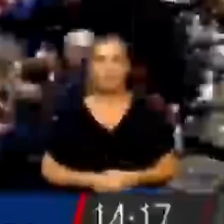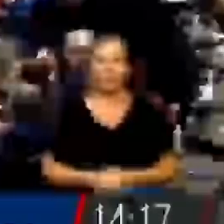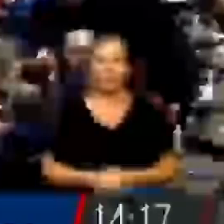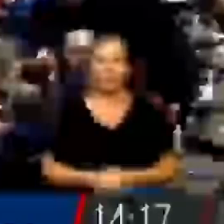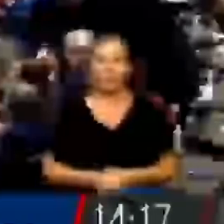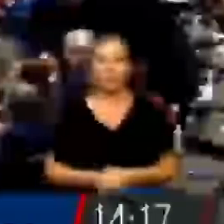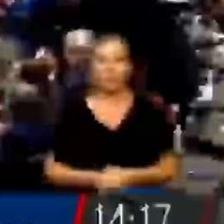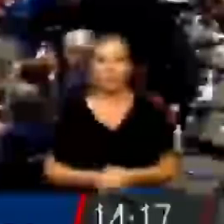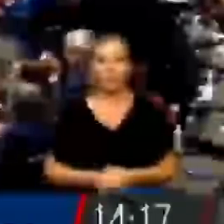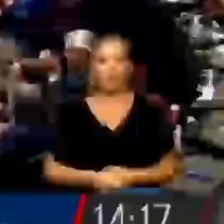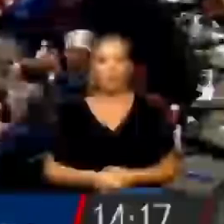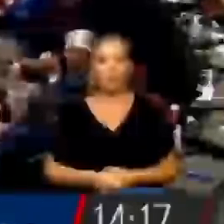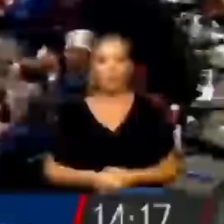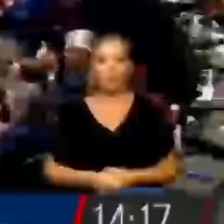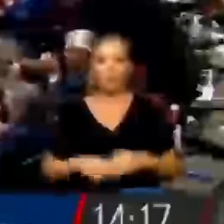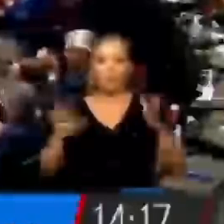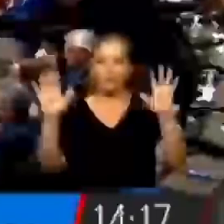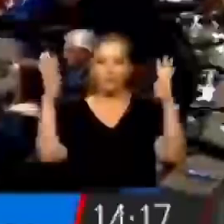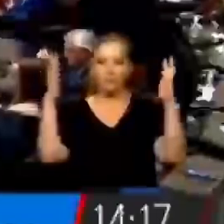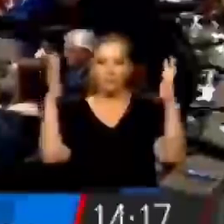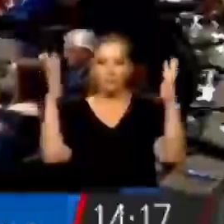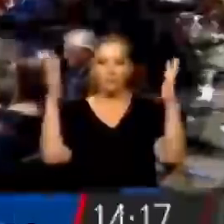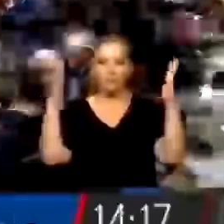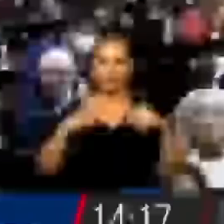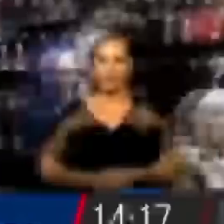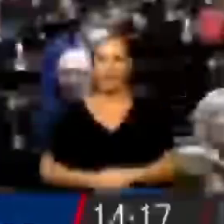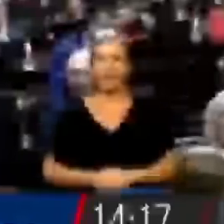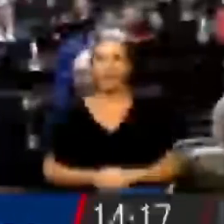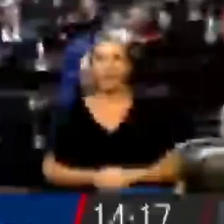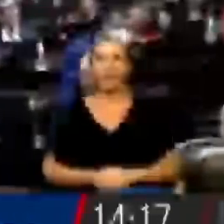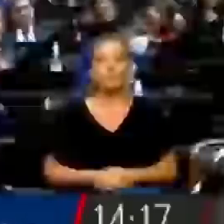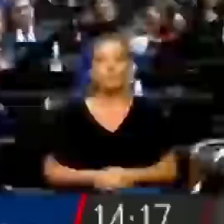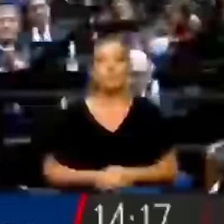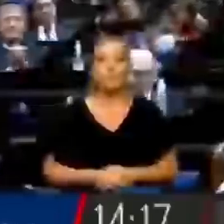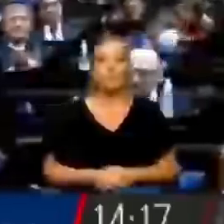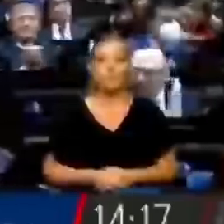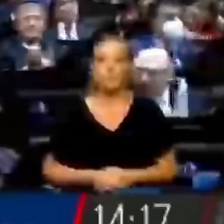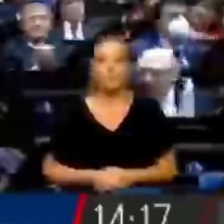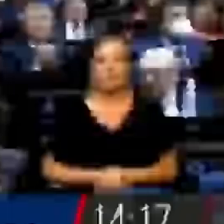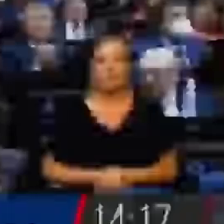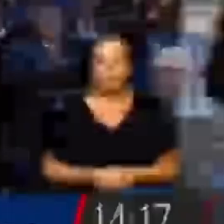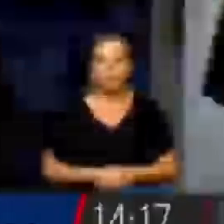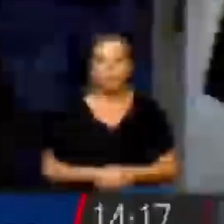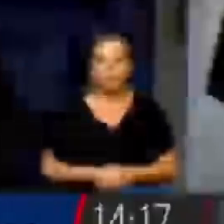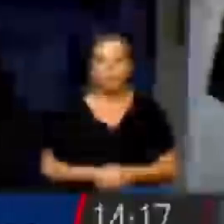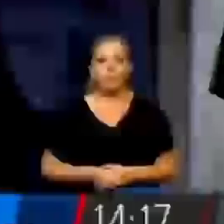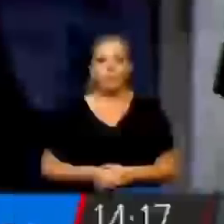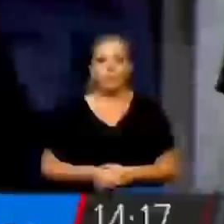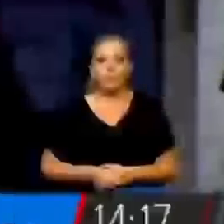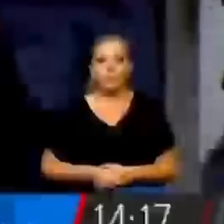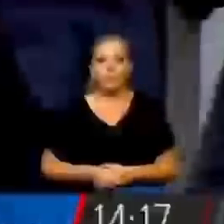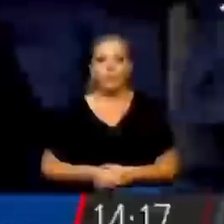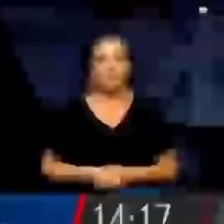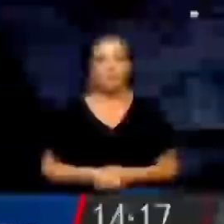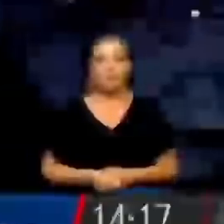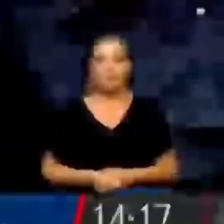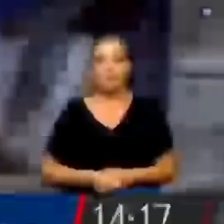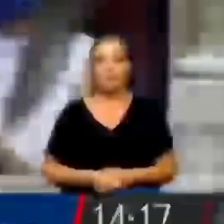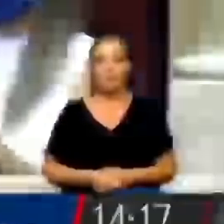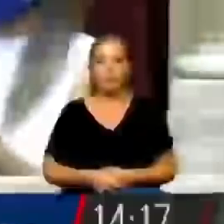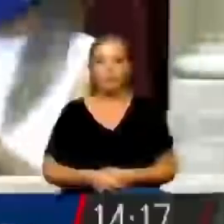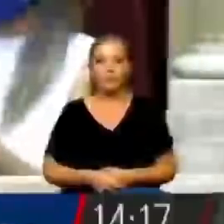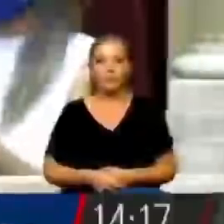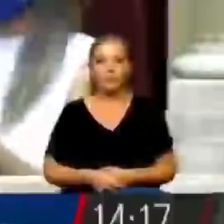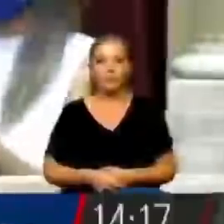porotea con diputados de las provincias. Ahí están ratificando llega, a Massa en la presidencia de la Cámara de Diputados, sí. Y llega, digo, a los 129 votos. Es